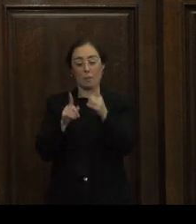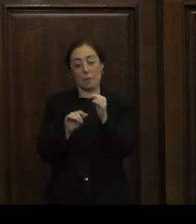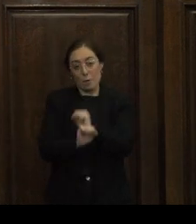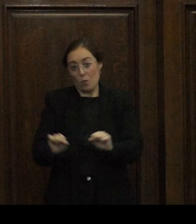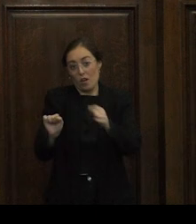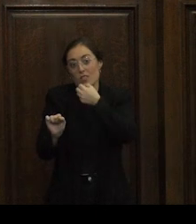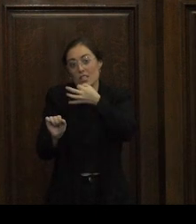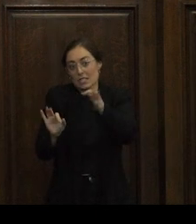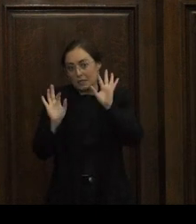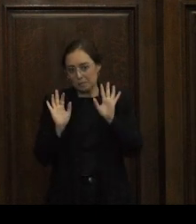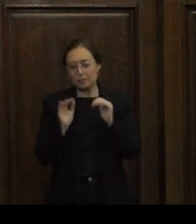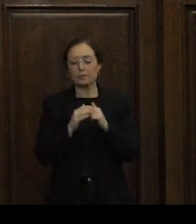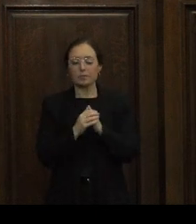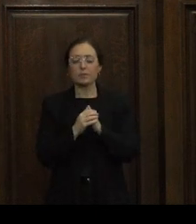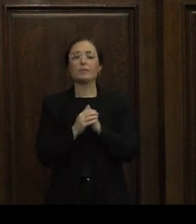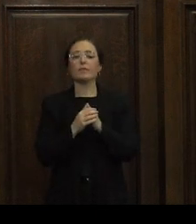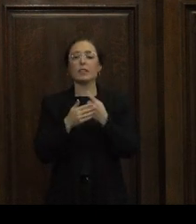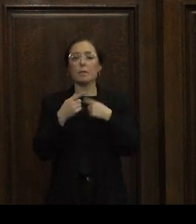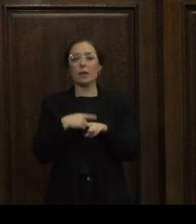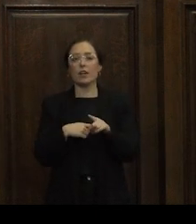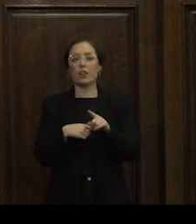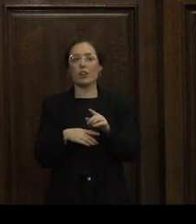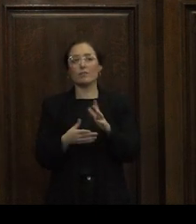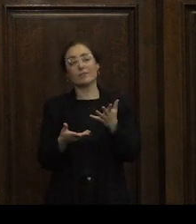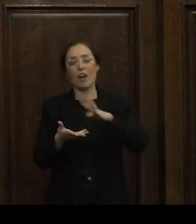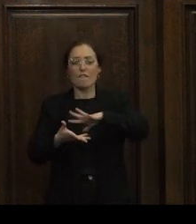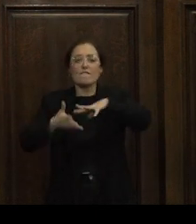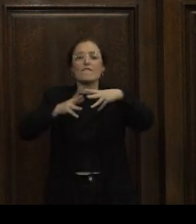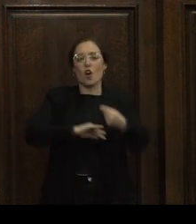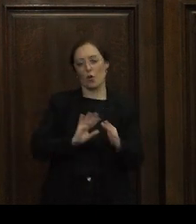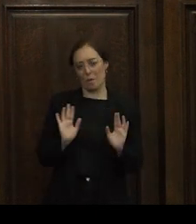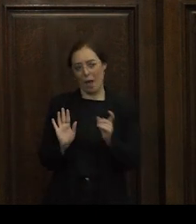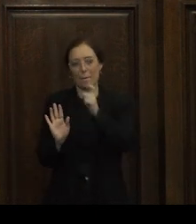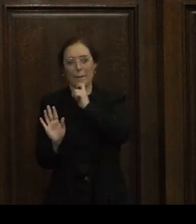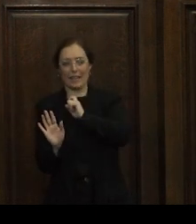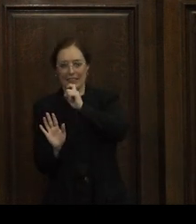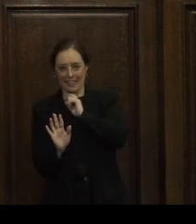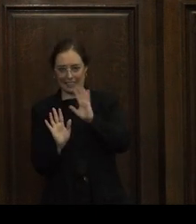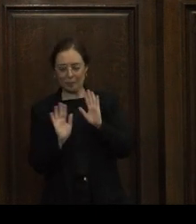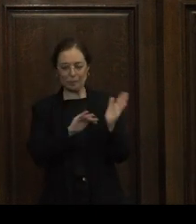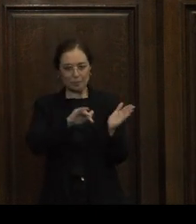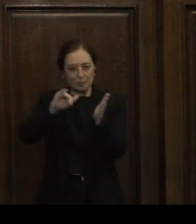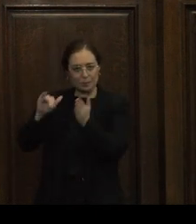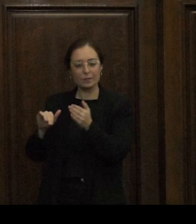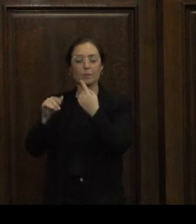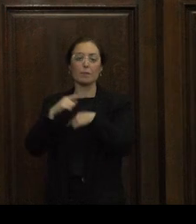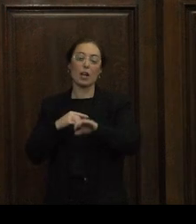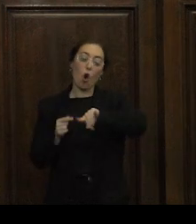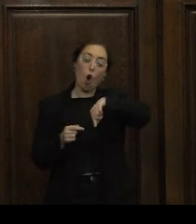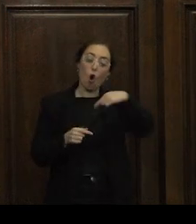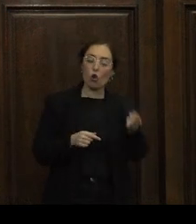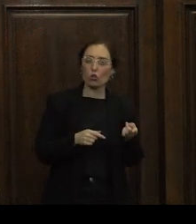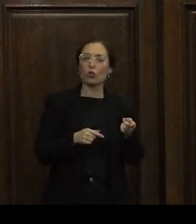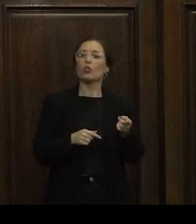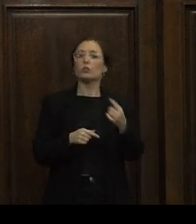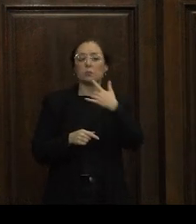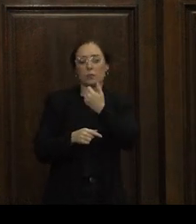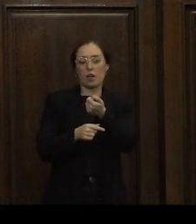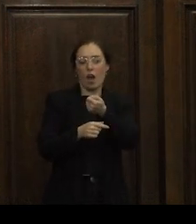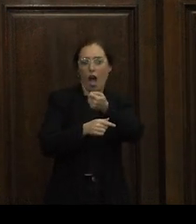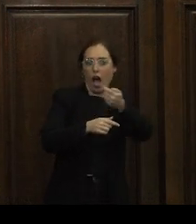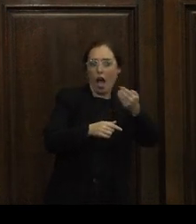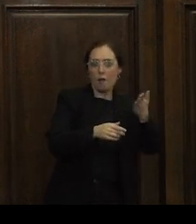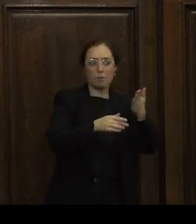se los consideran con estas palabras un poco anticuadas, pero que sería una forma de la hipocresía, digamos. Y por lo tanto, estos otros medios